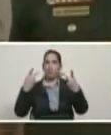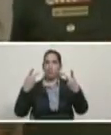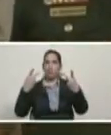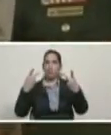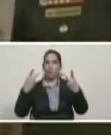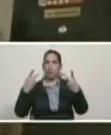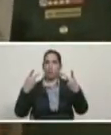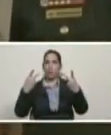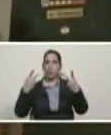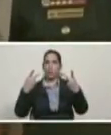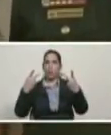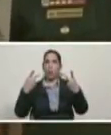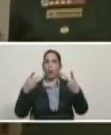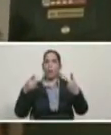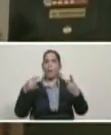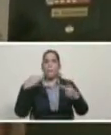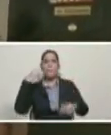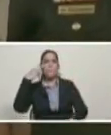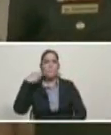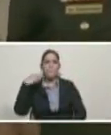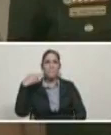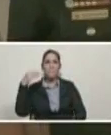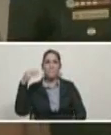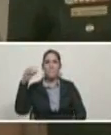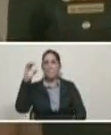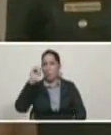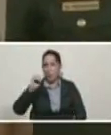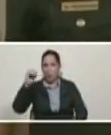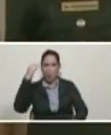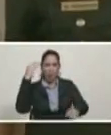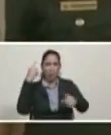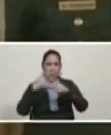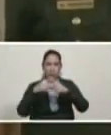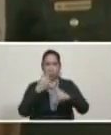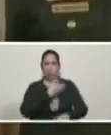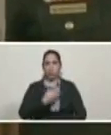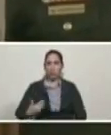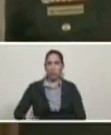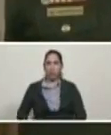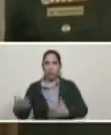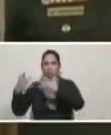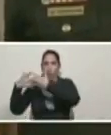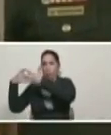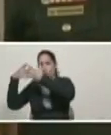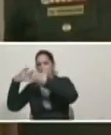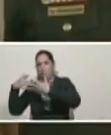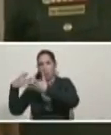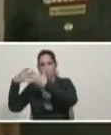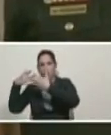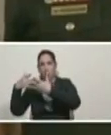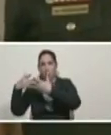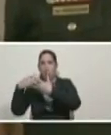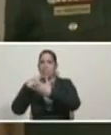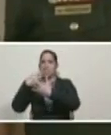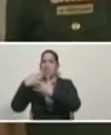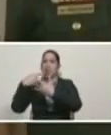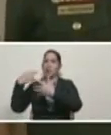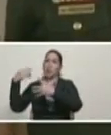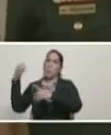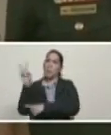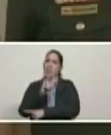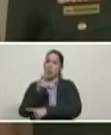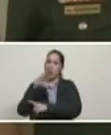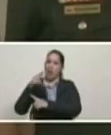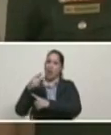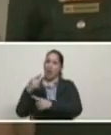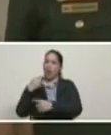Barack Obama declarando a Venezuela una amenaza inusual y extraordinaria a la seguridad de Estados Unidos.